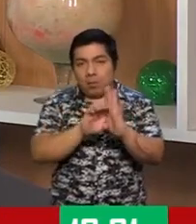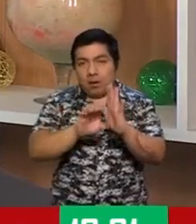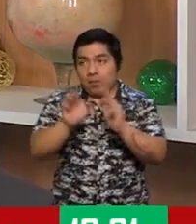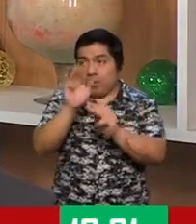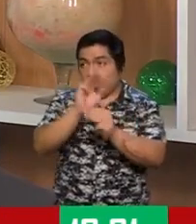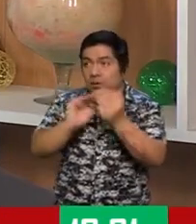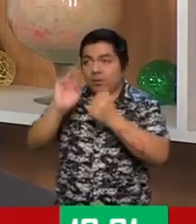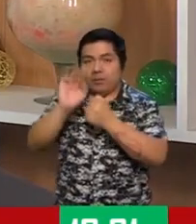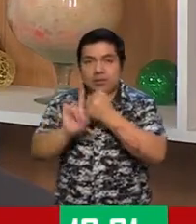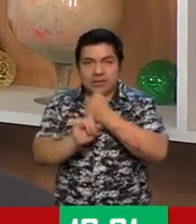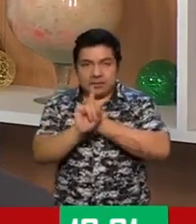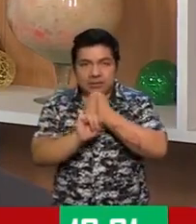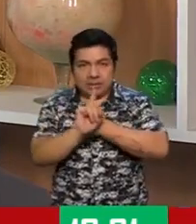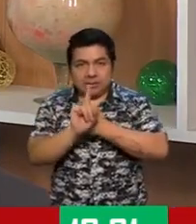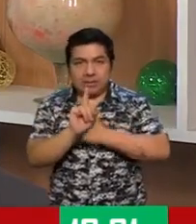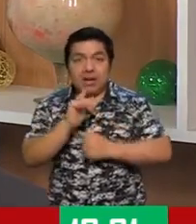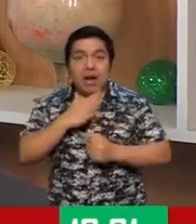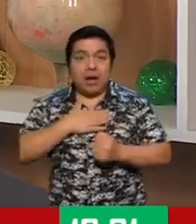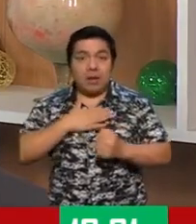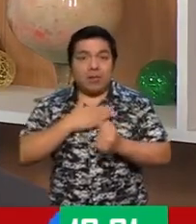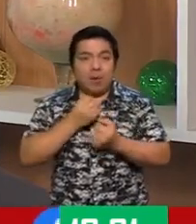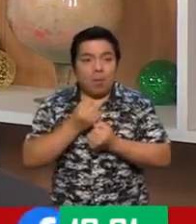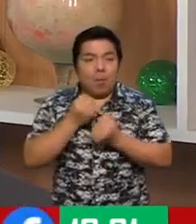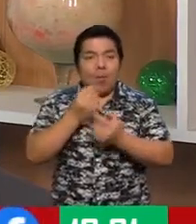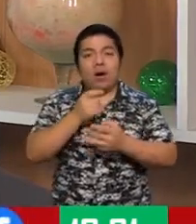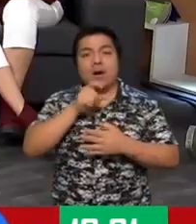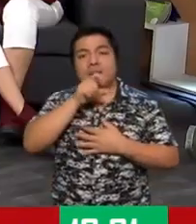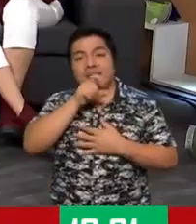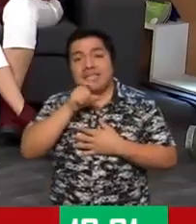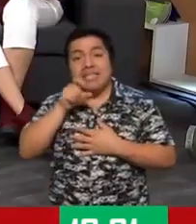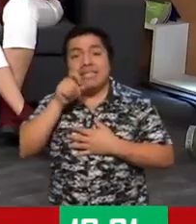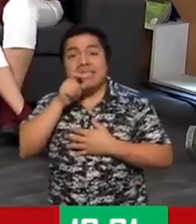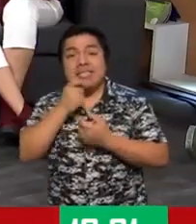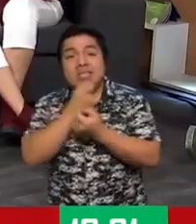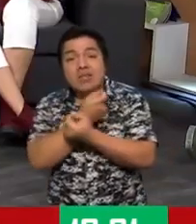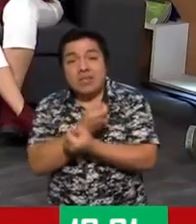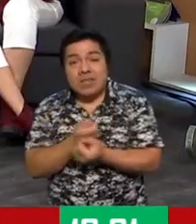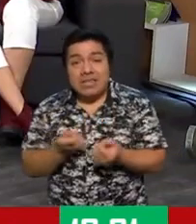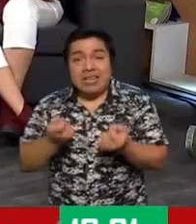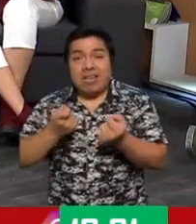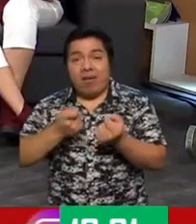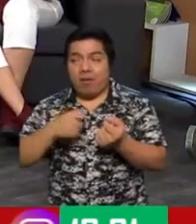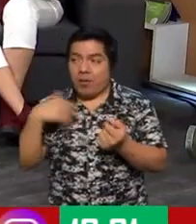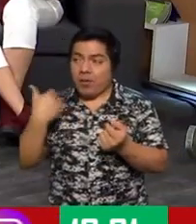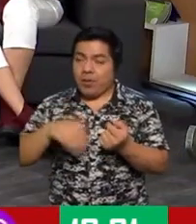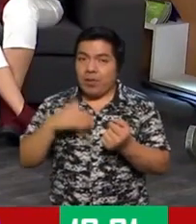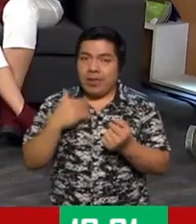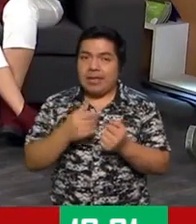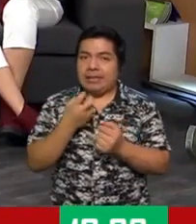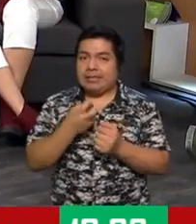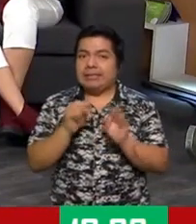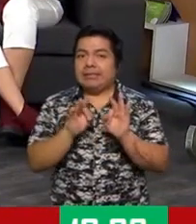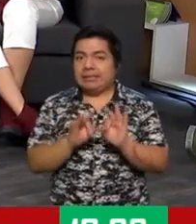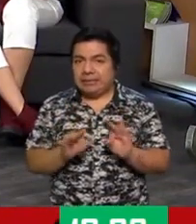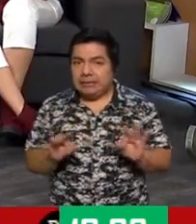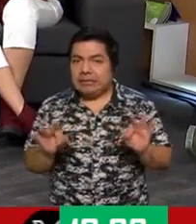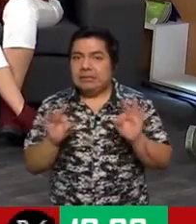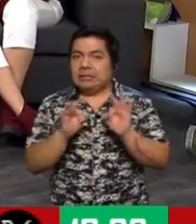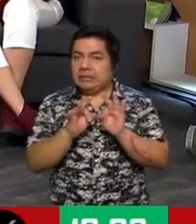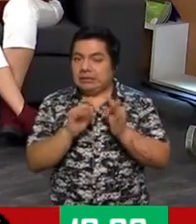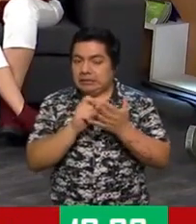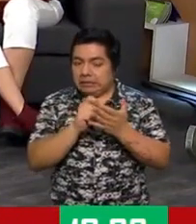mundo y en mi caso escribí un poema sobre abuso sexual infantil. Wow, me pareció muy importante hablar de ello, quería... ¡Qué fuerte!